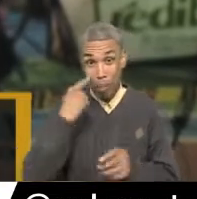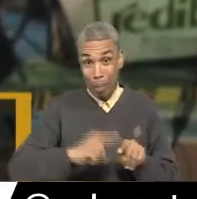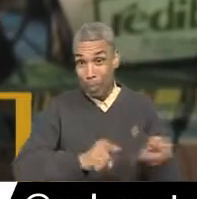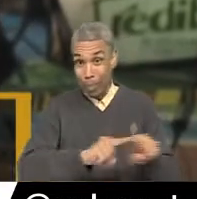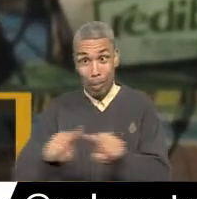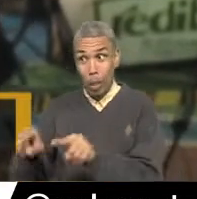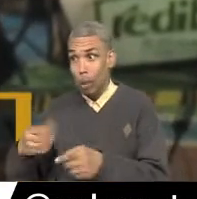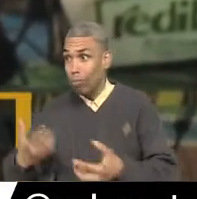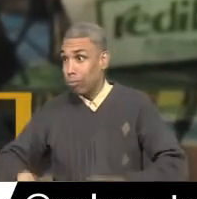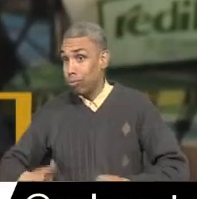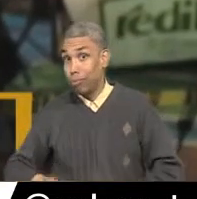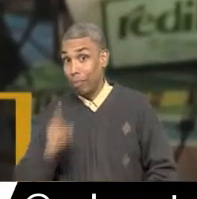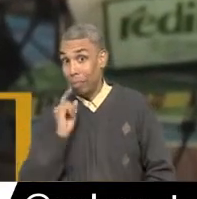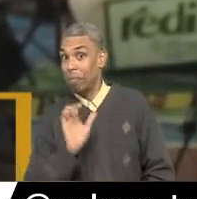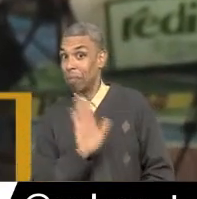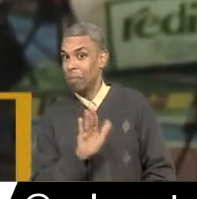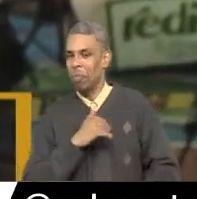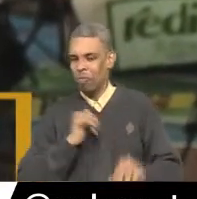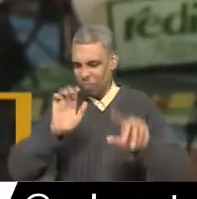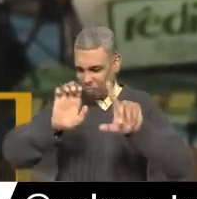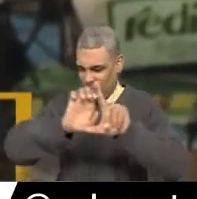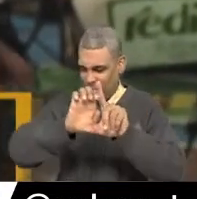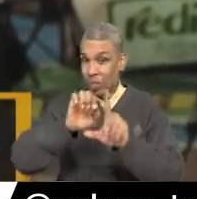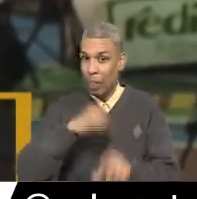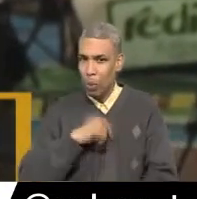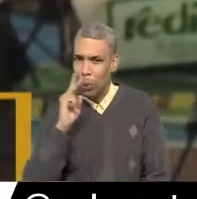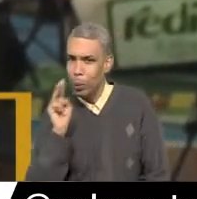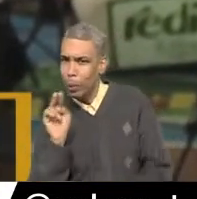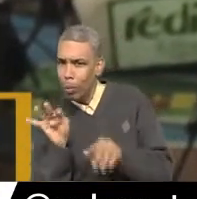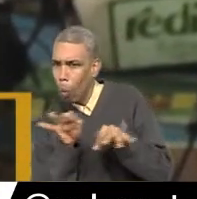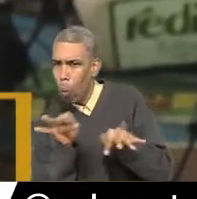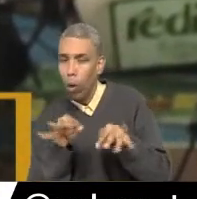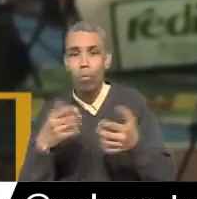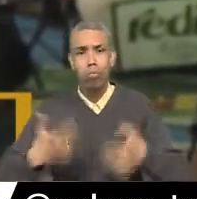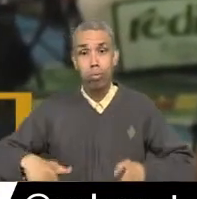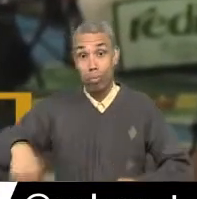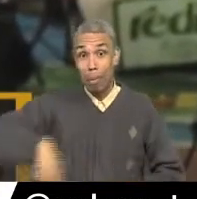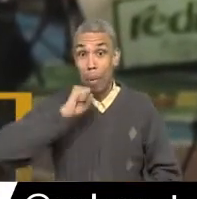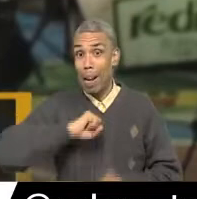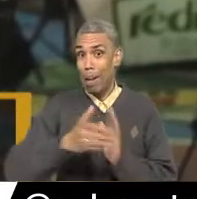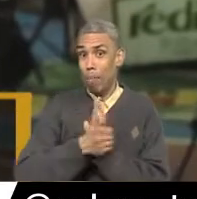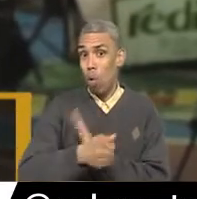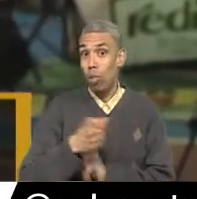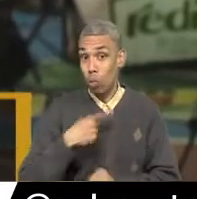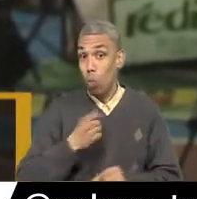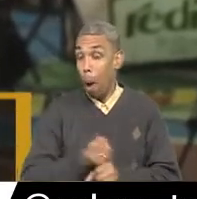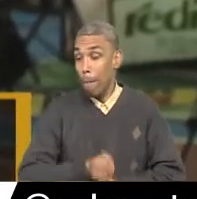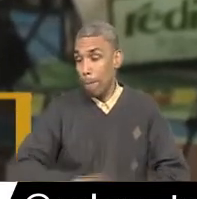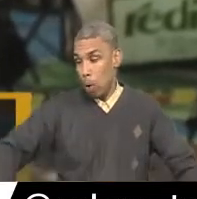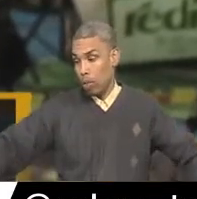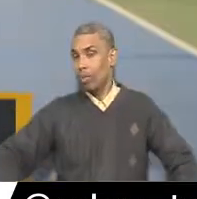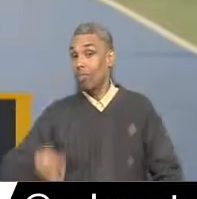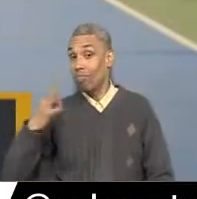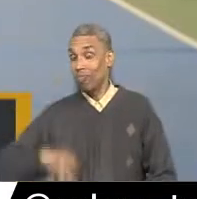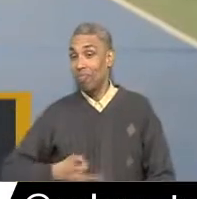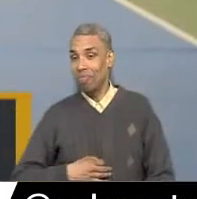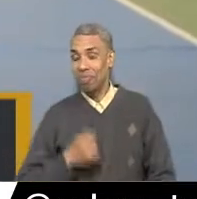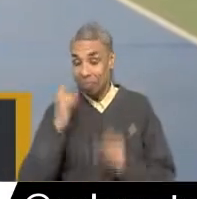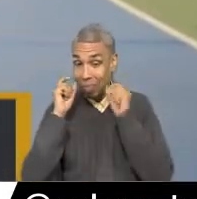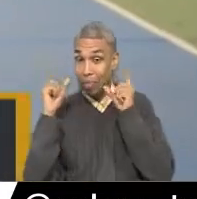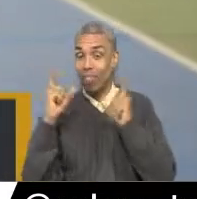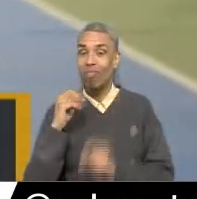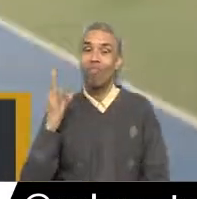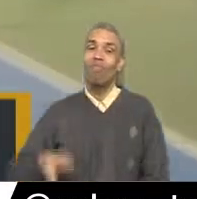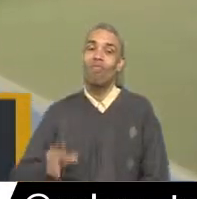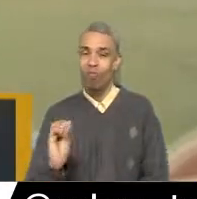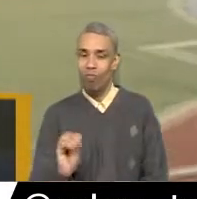quedar pegadita ahí de Yo Tengo Talento, viendo la capacidad que tenemos en nuestra tierra de talentos nuevos y algunos pues ya conocidos.